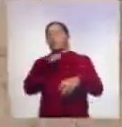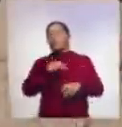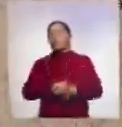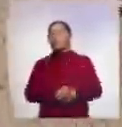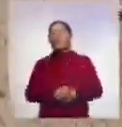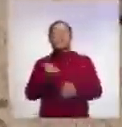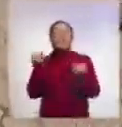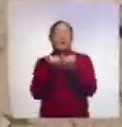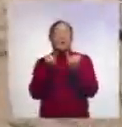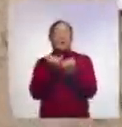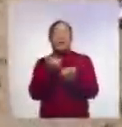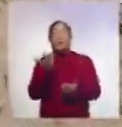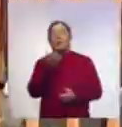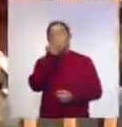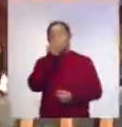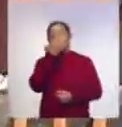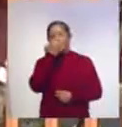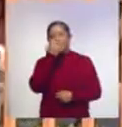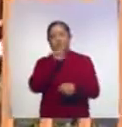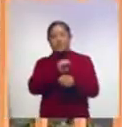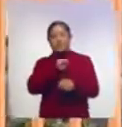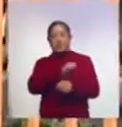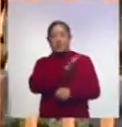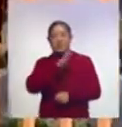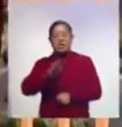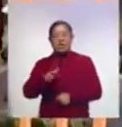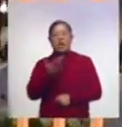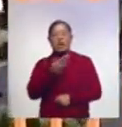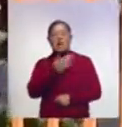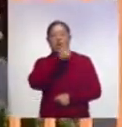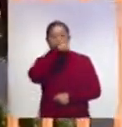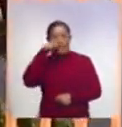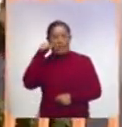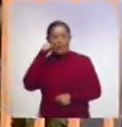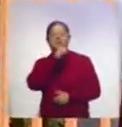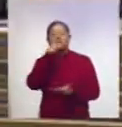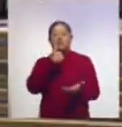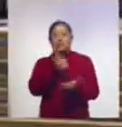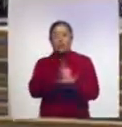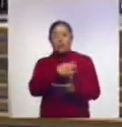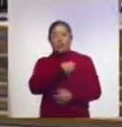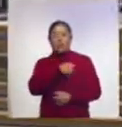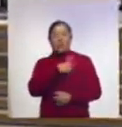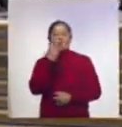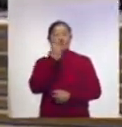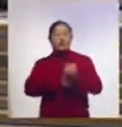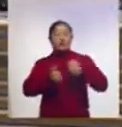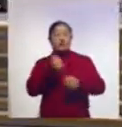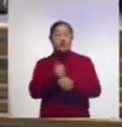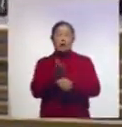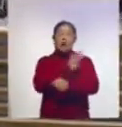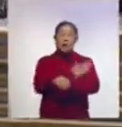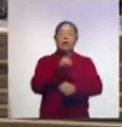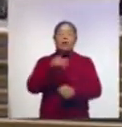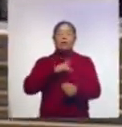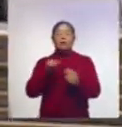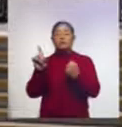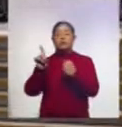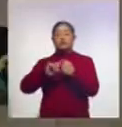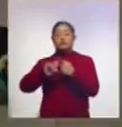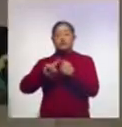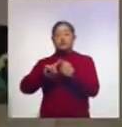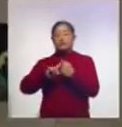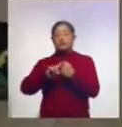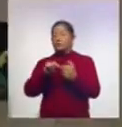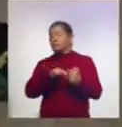Escuela Secundaria General Presidente Juárez, también de la ciudad capital, desde hace 2 años tiene conectada su alarma sísmica al